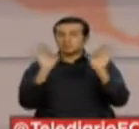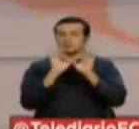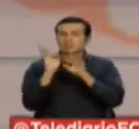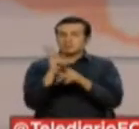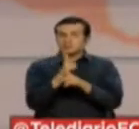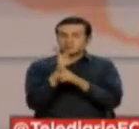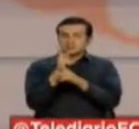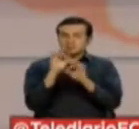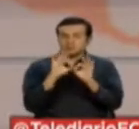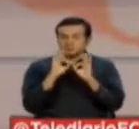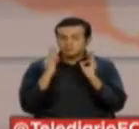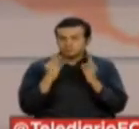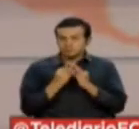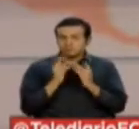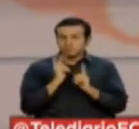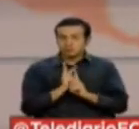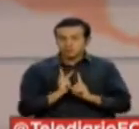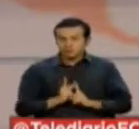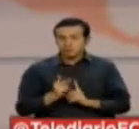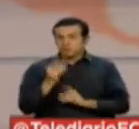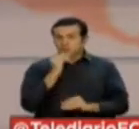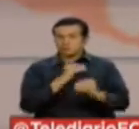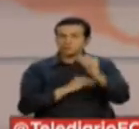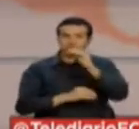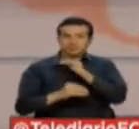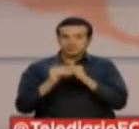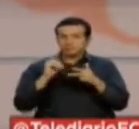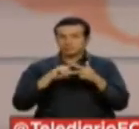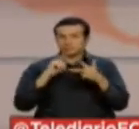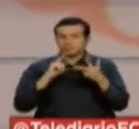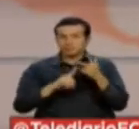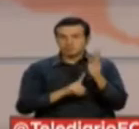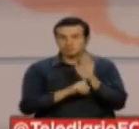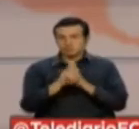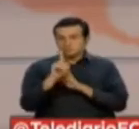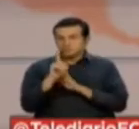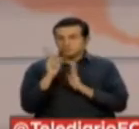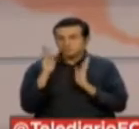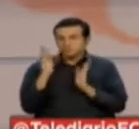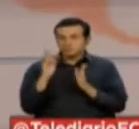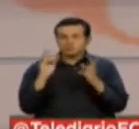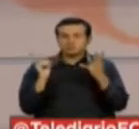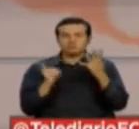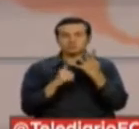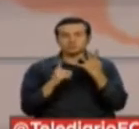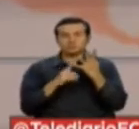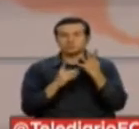consejería familiar en los aspectos nutricionales y en los aspectos del desarrollo. El